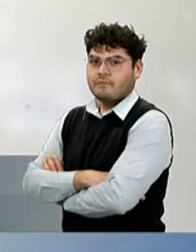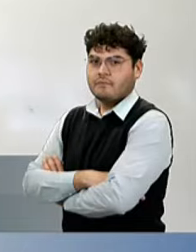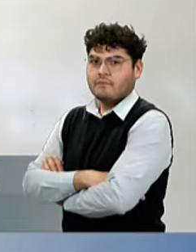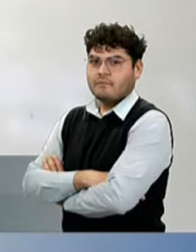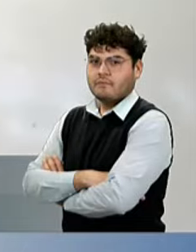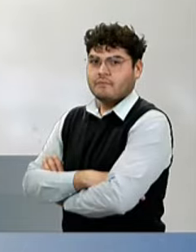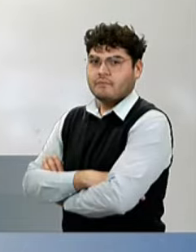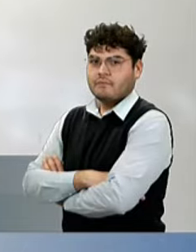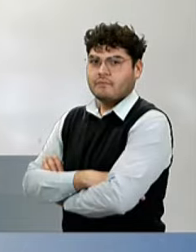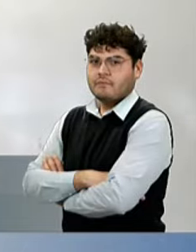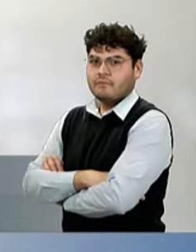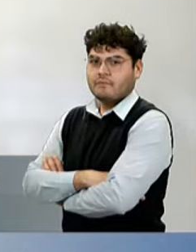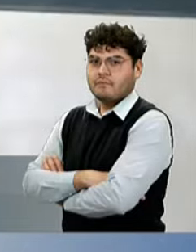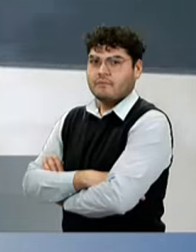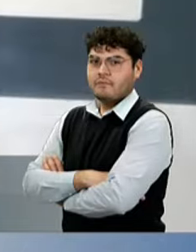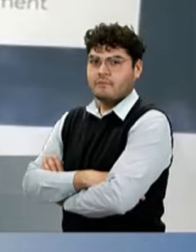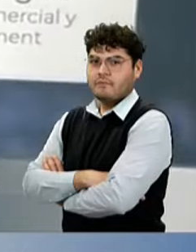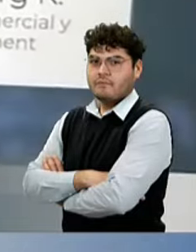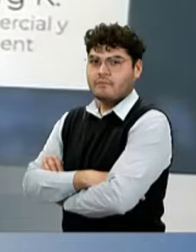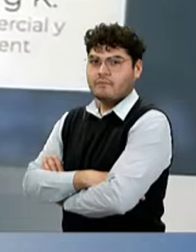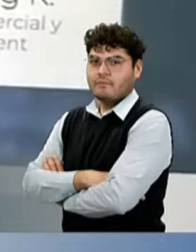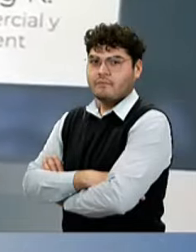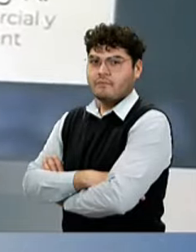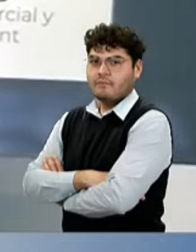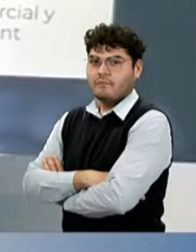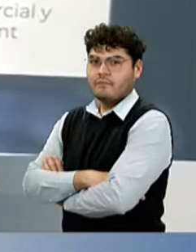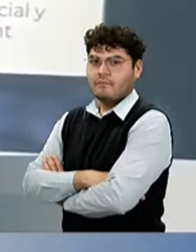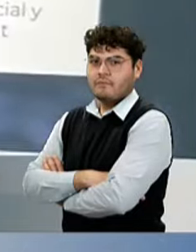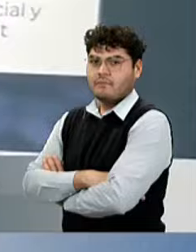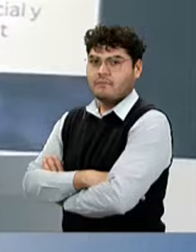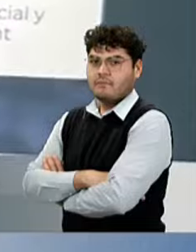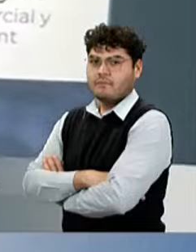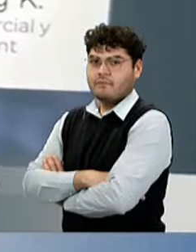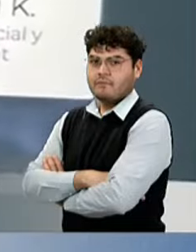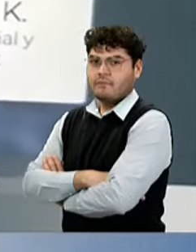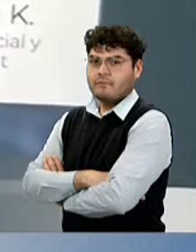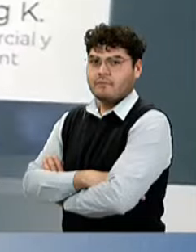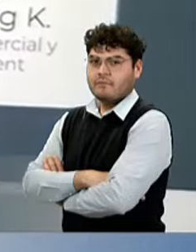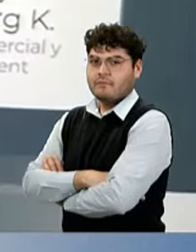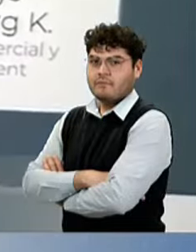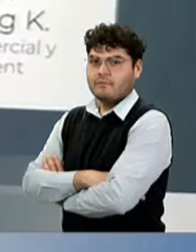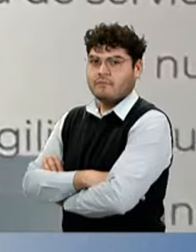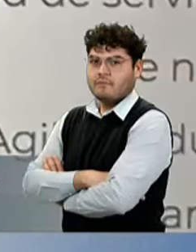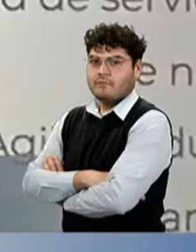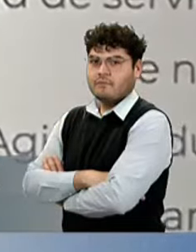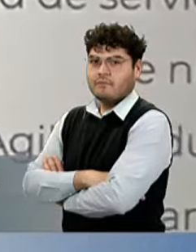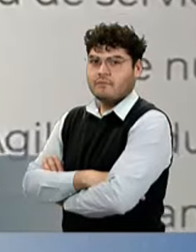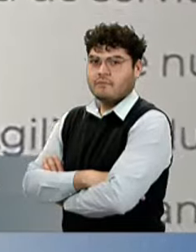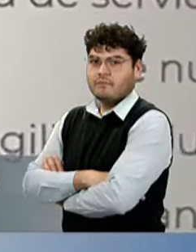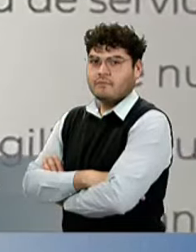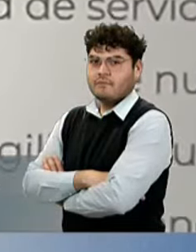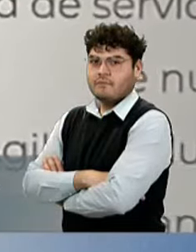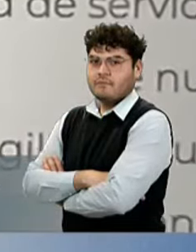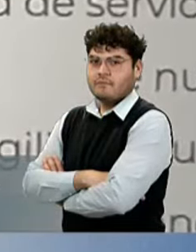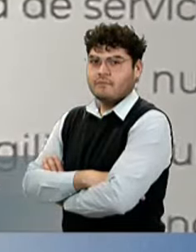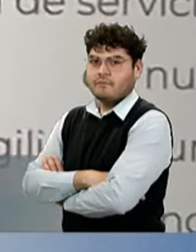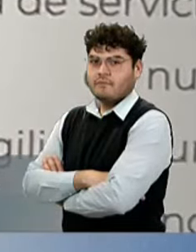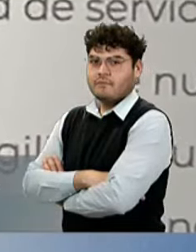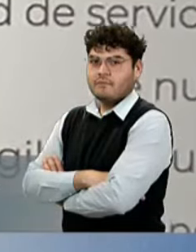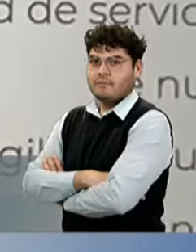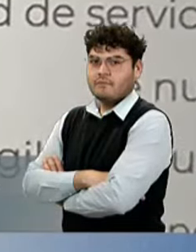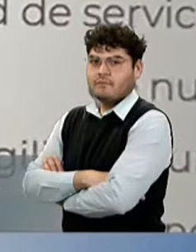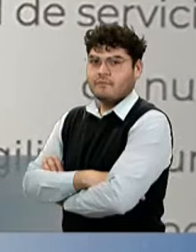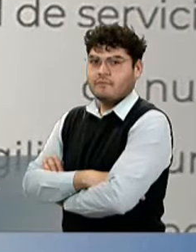familia, Darío Cuadra. Estos cuatro serían entonces las personas por las que se habría querellado el Servicio de Impuestos Internos por los delitos